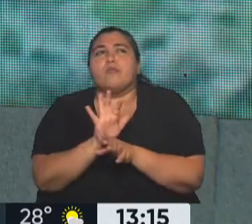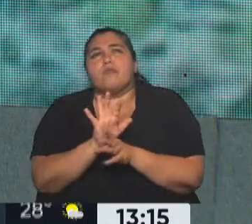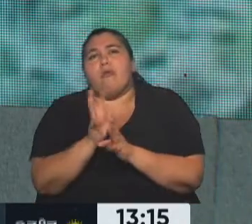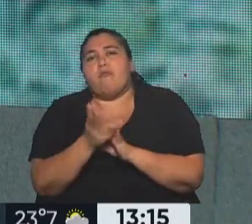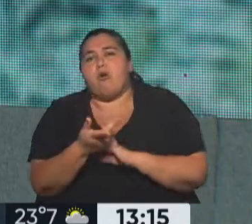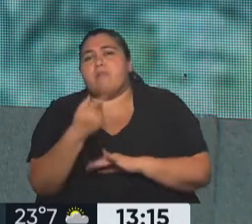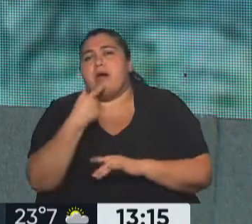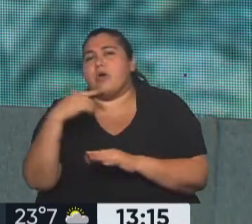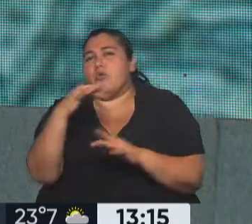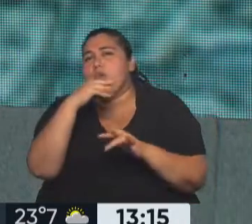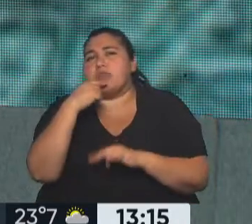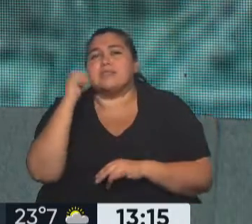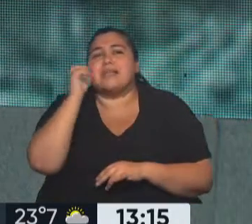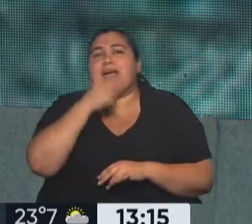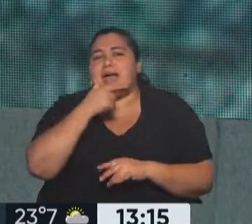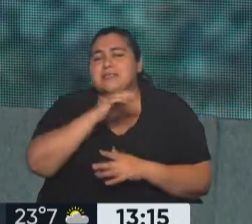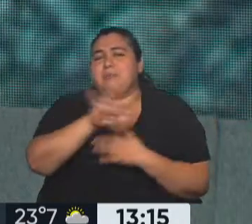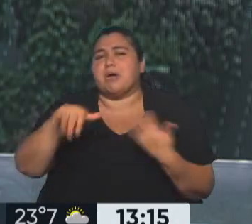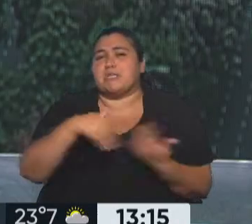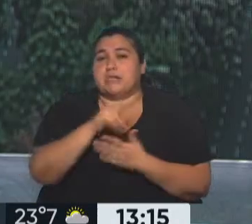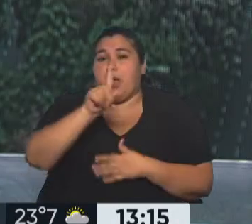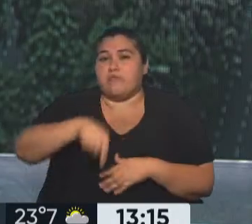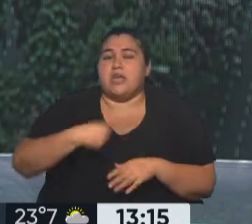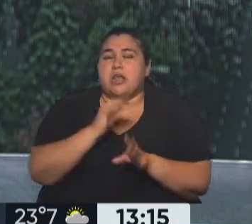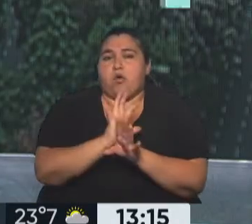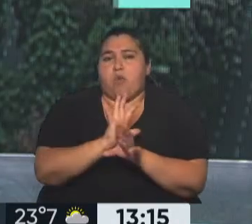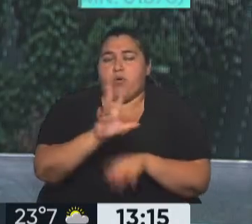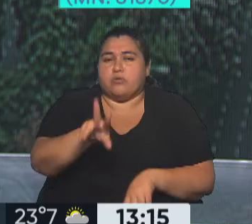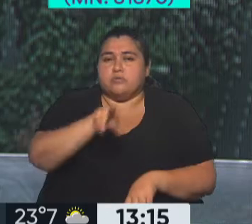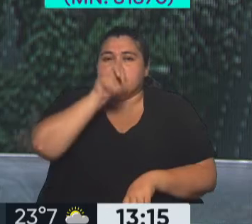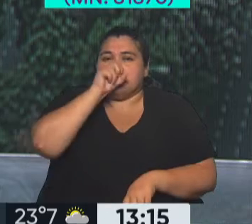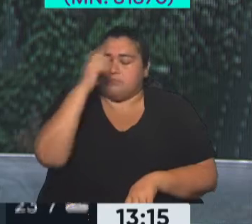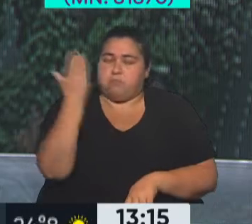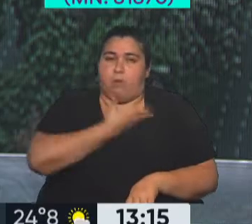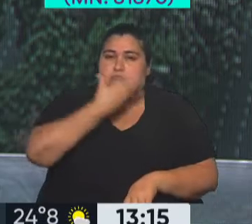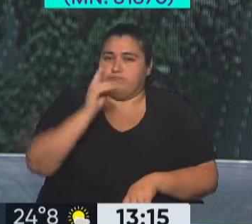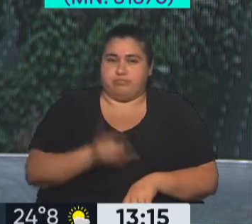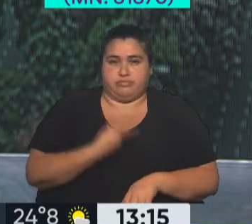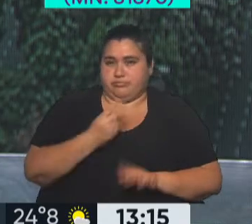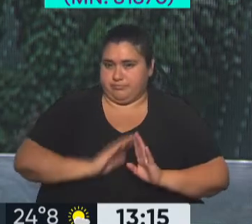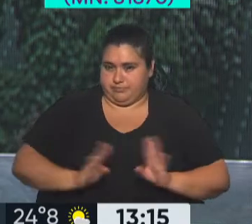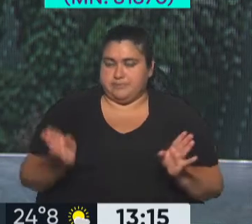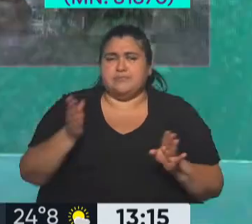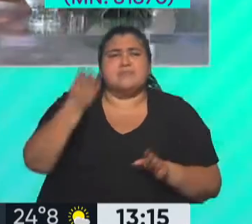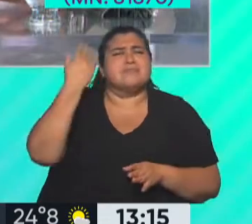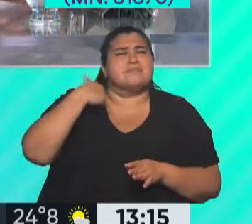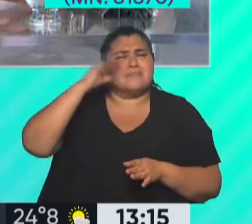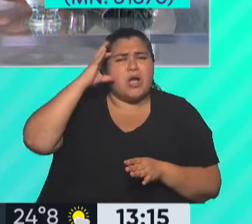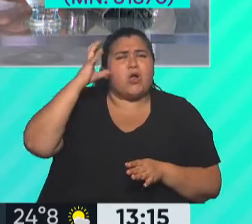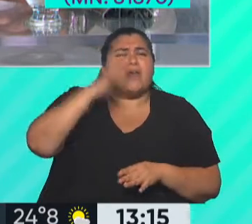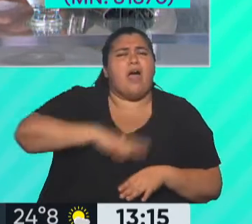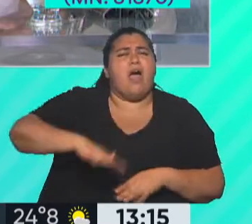de los gases que podrían haber traído este efecto letal. Por ahí ustedes recuerdan un caso que ocurrió hace algunos años, más de 10, en